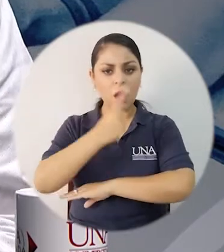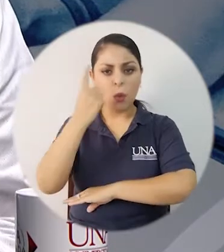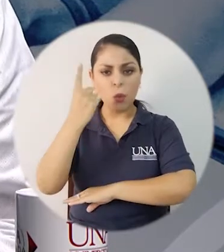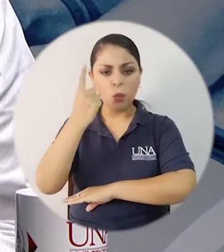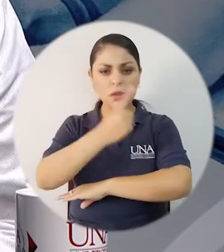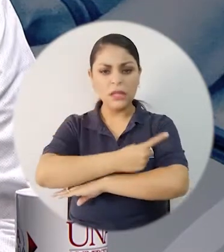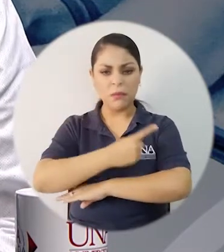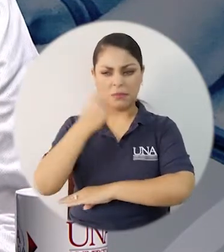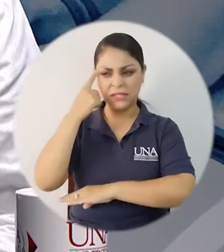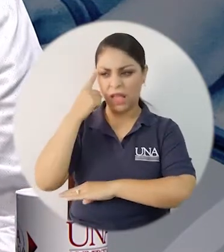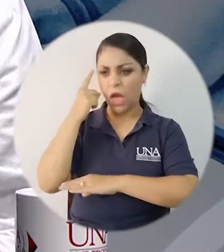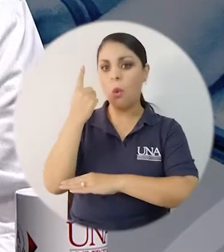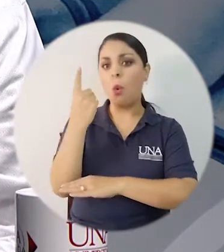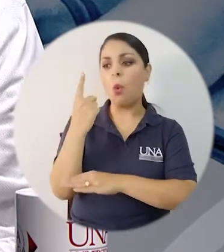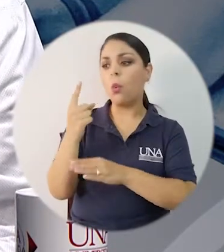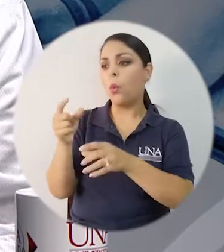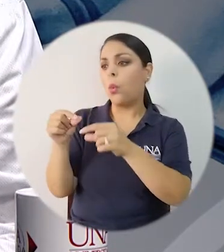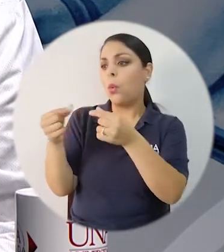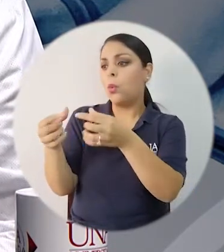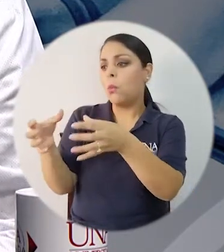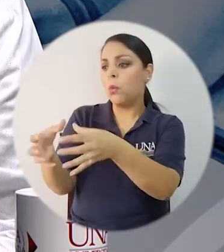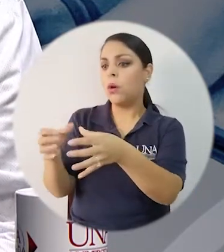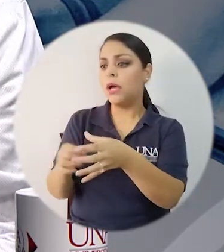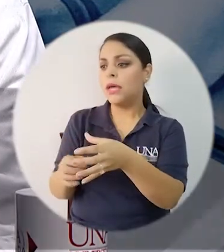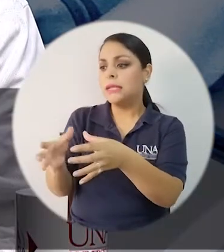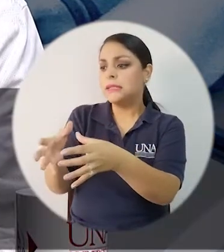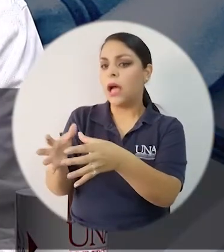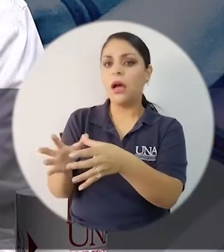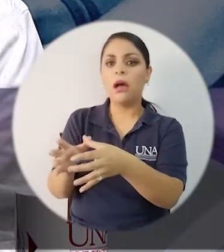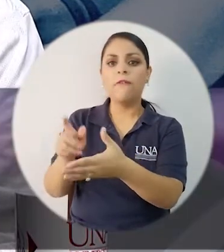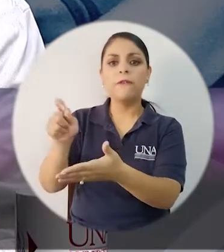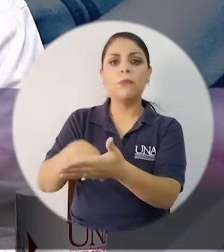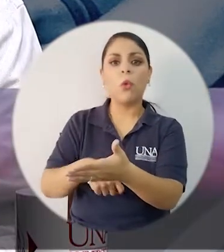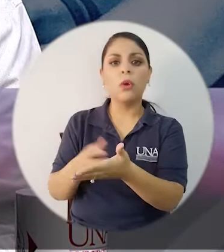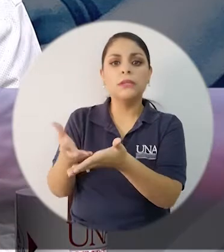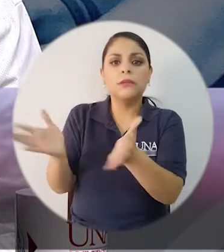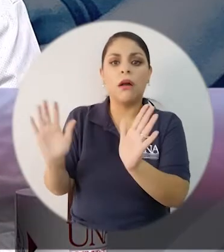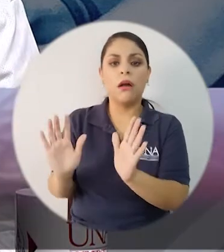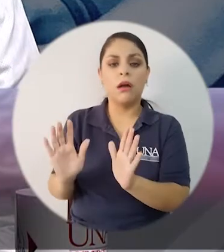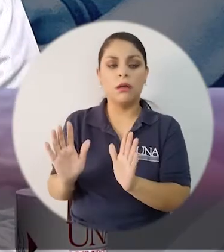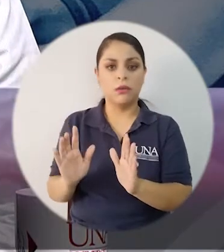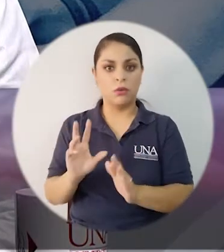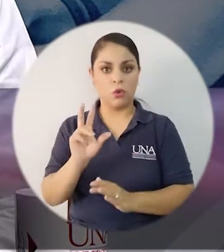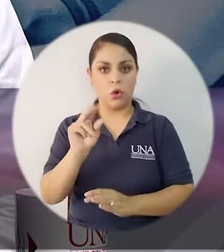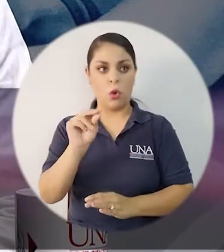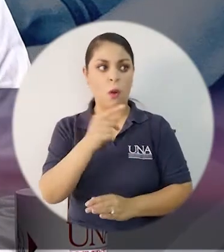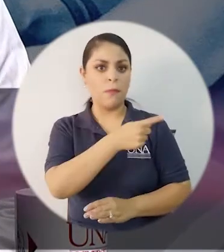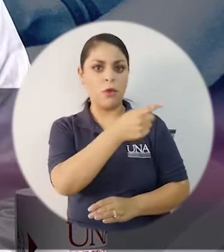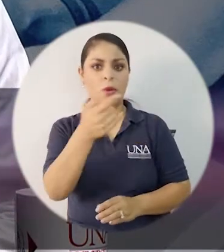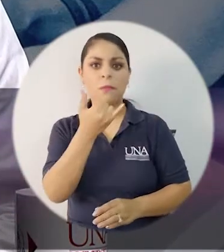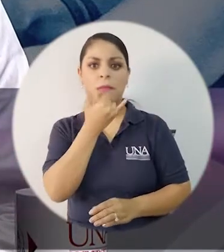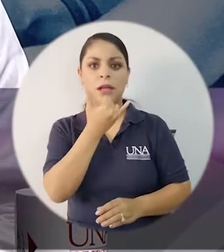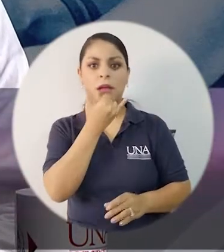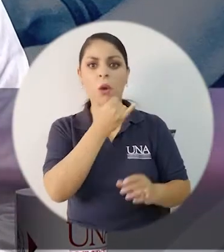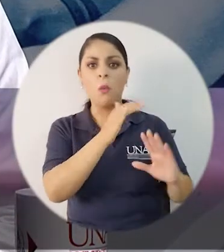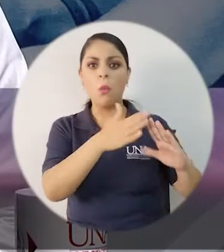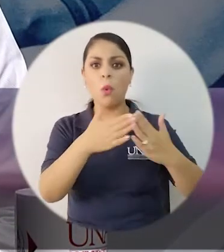un grupo que se sentó en un lugar, se puso de acuerdo y firmó un documento, pero las presiones del